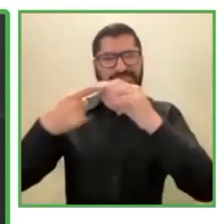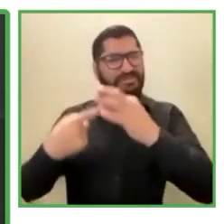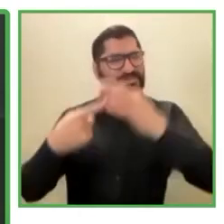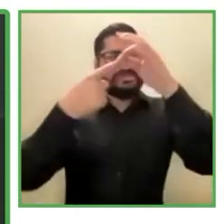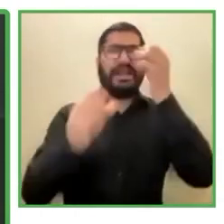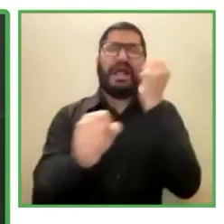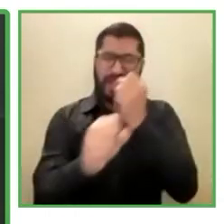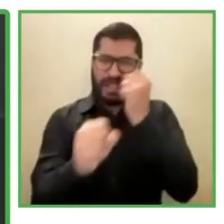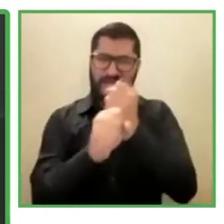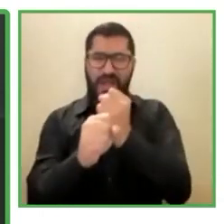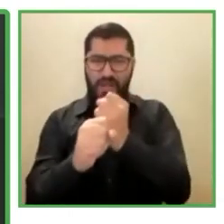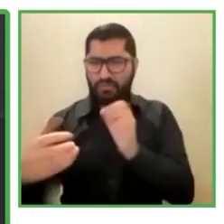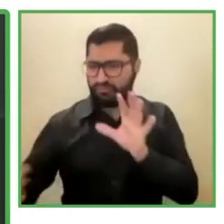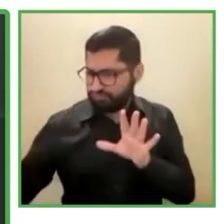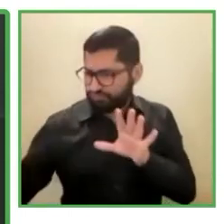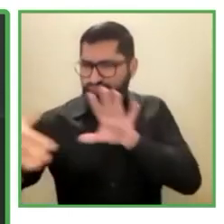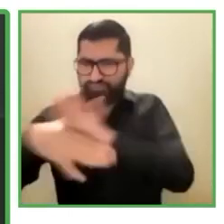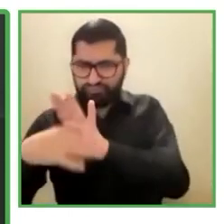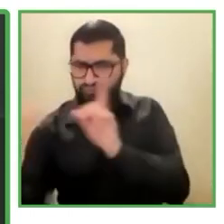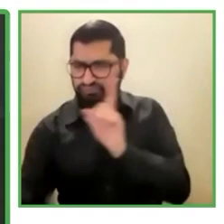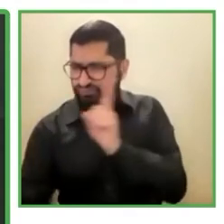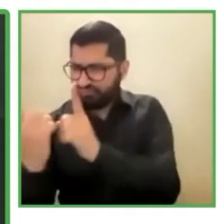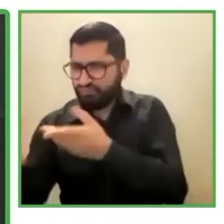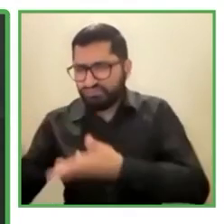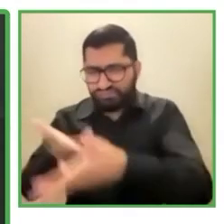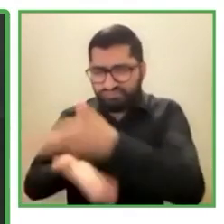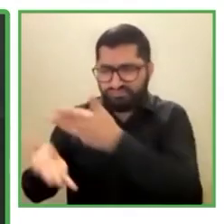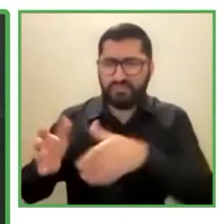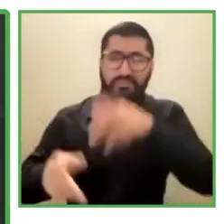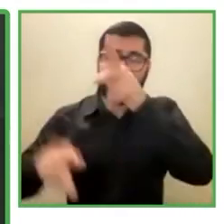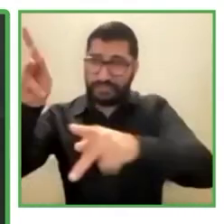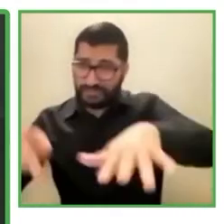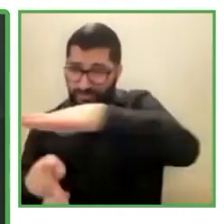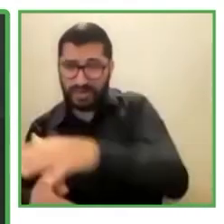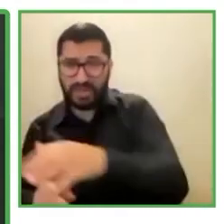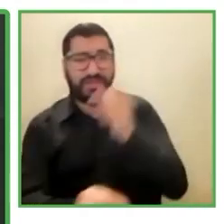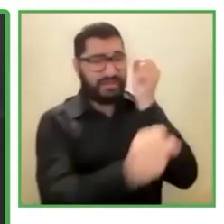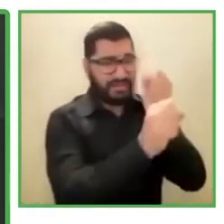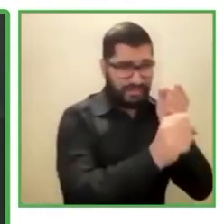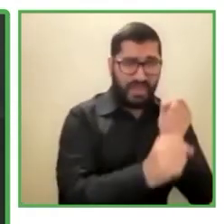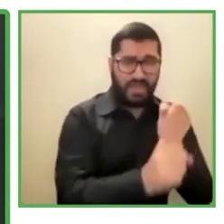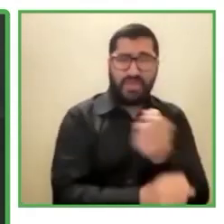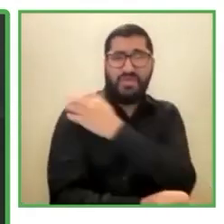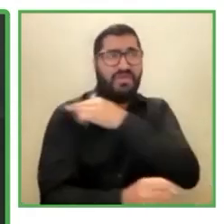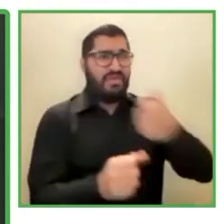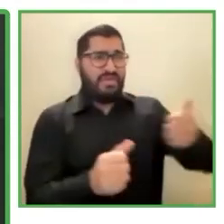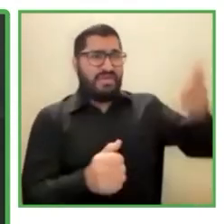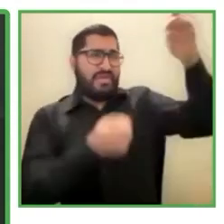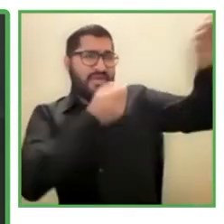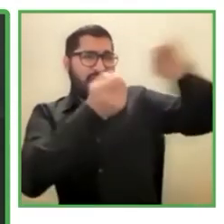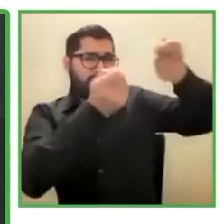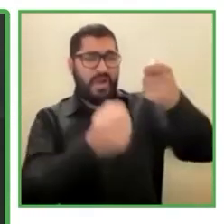social con trabajadores, con empleadores e instituciones de gobiernos. En particular mediante